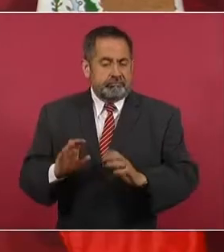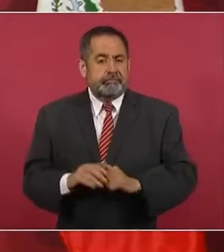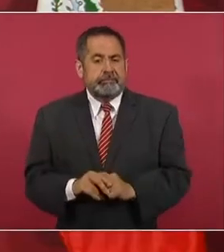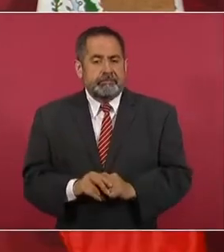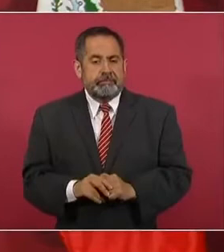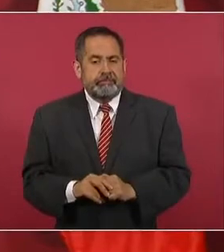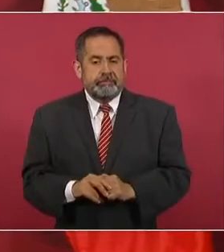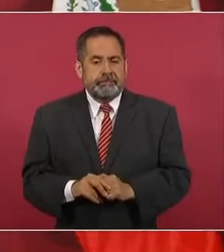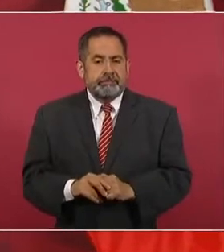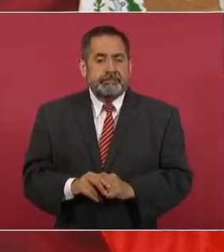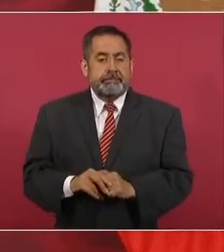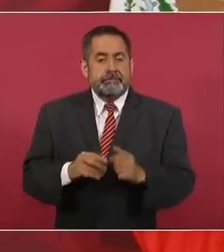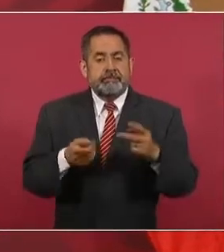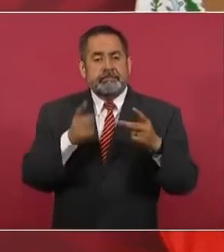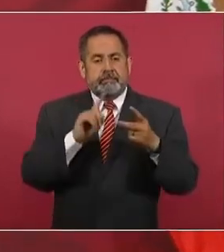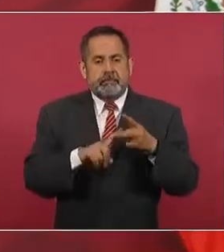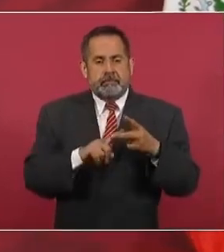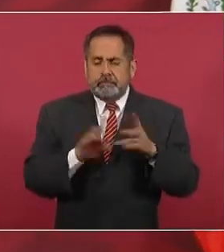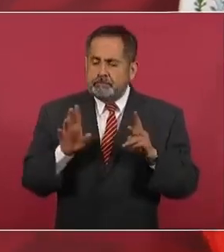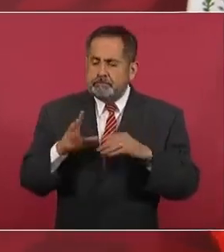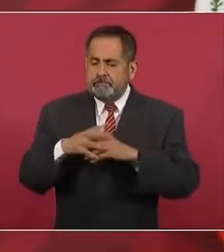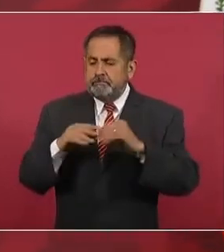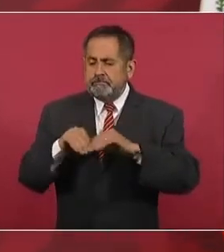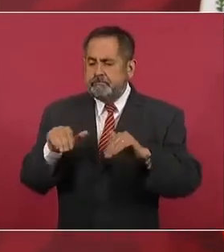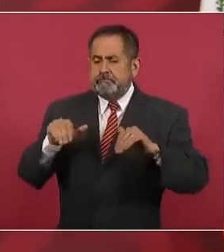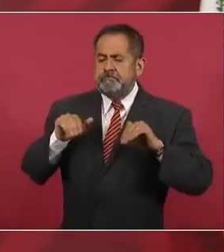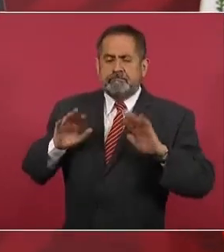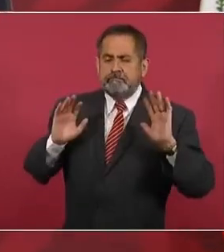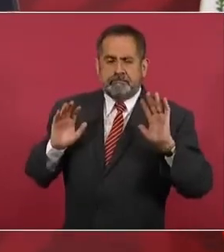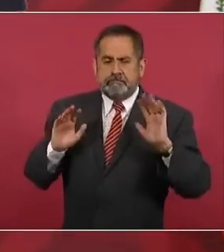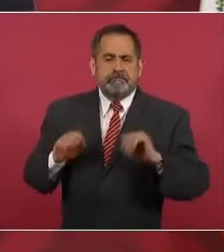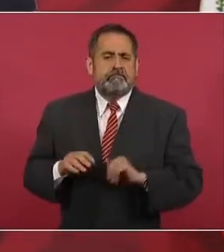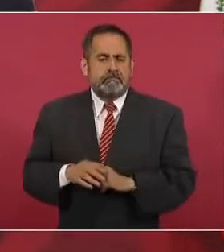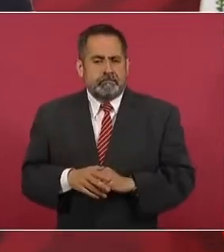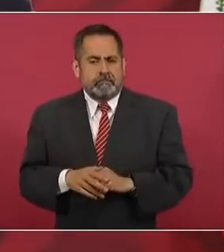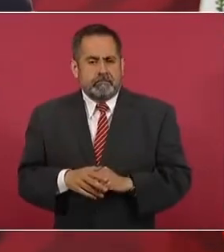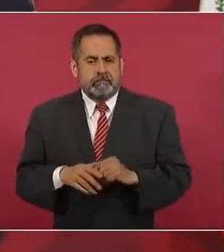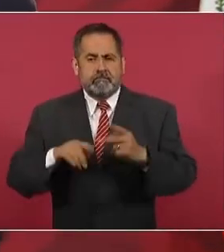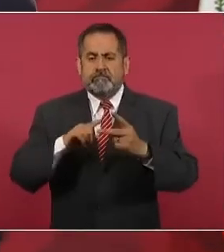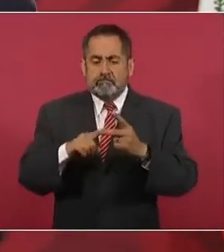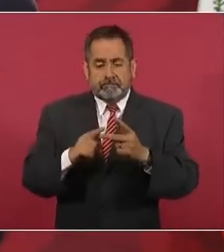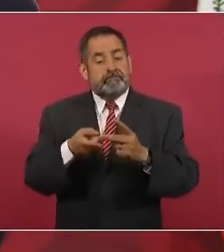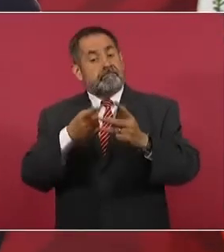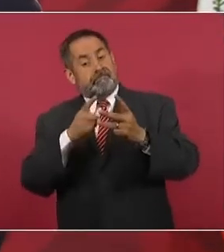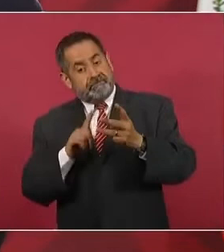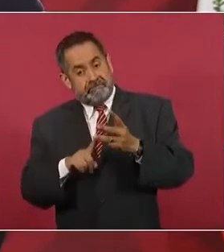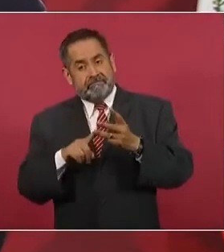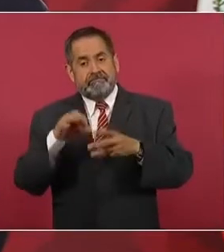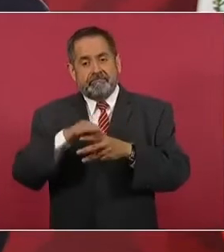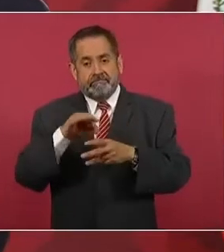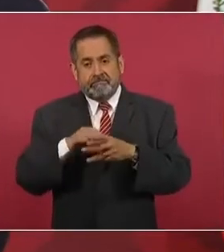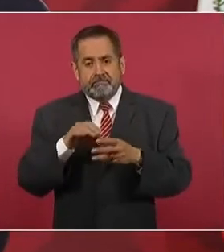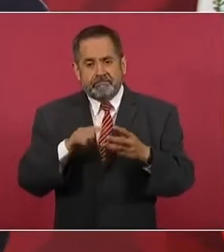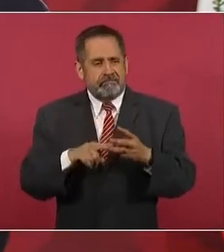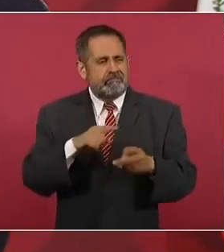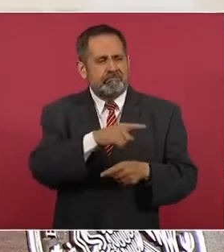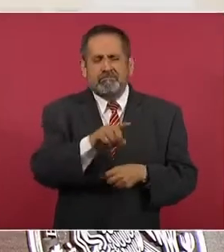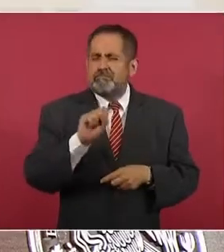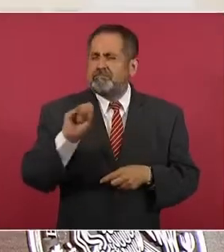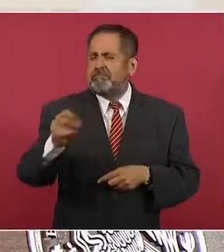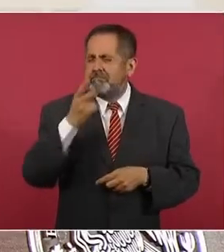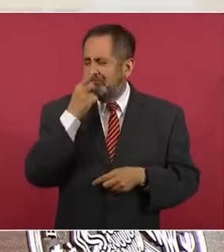Y la otra, él ya no votó, quedó 3, pero votó a favor el ministro